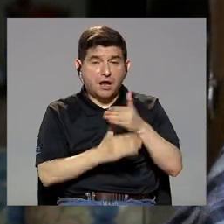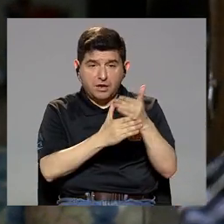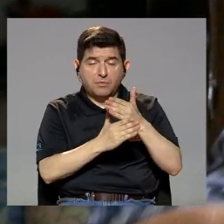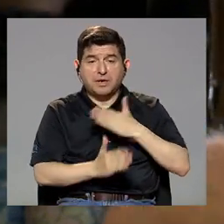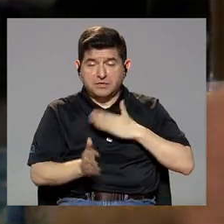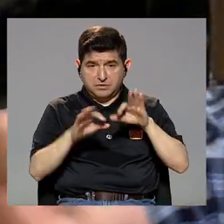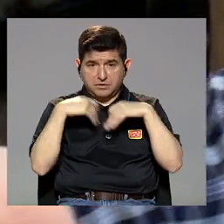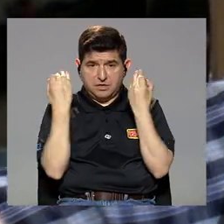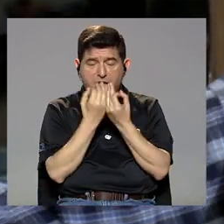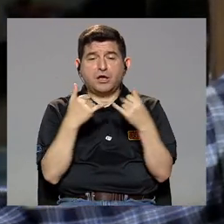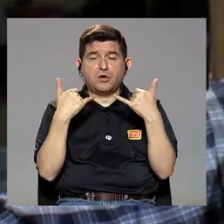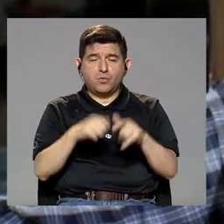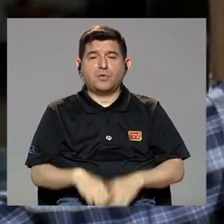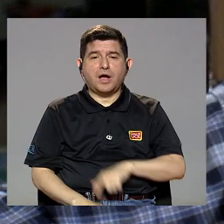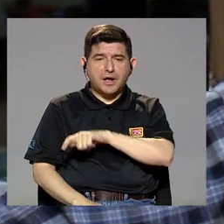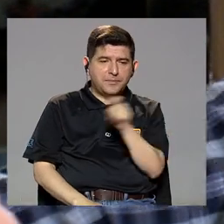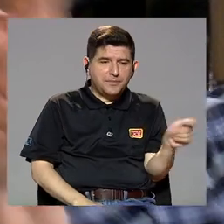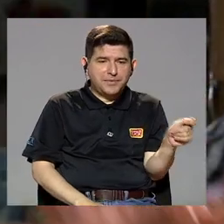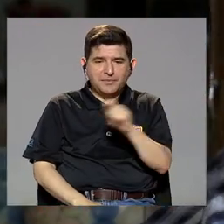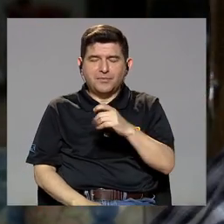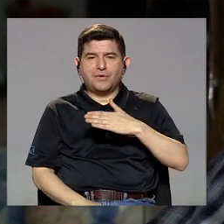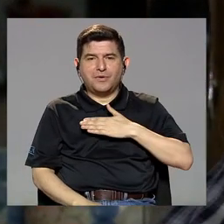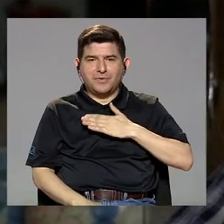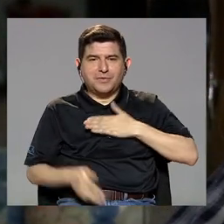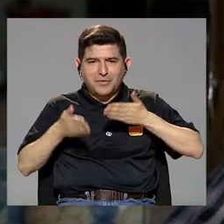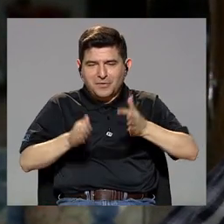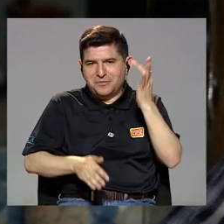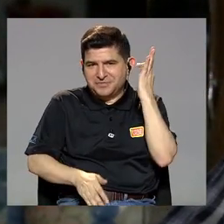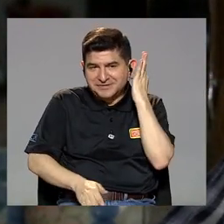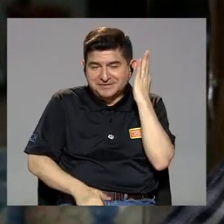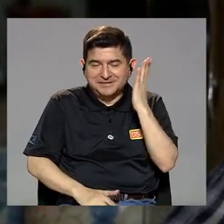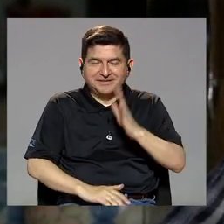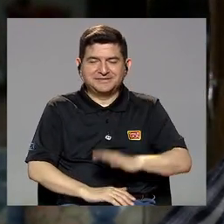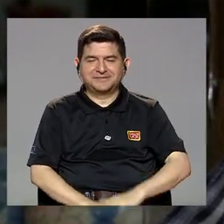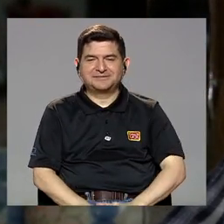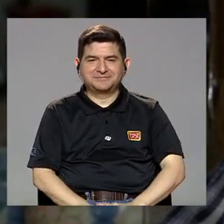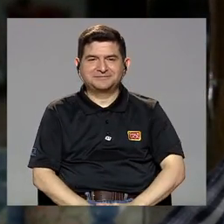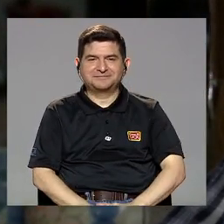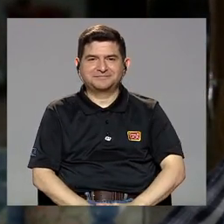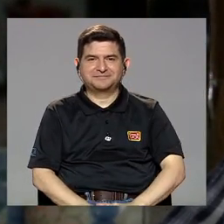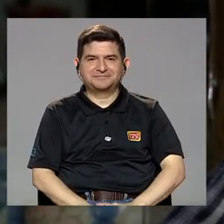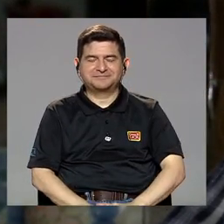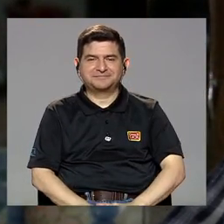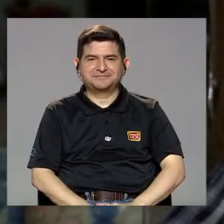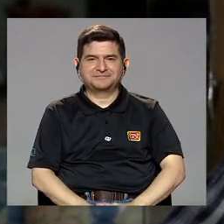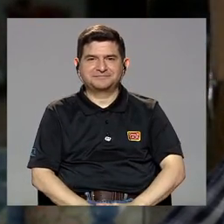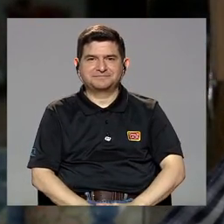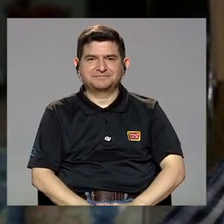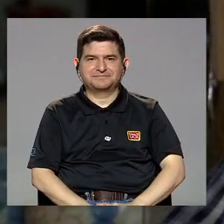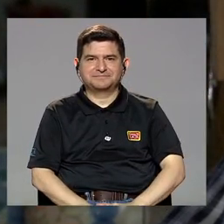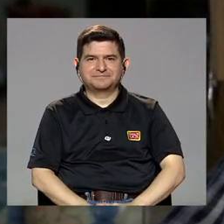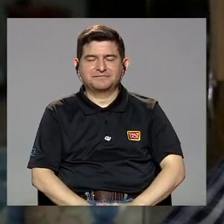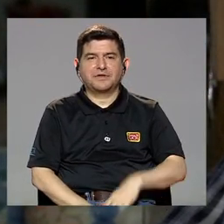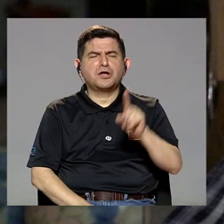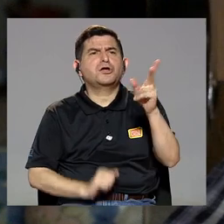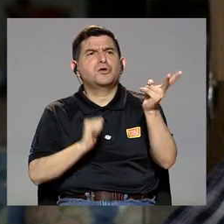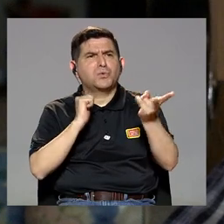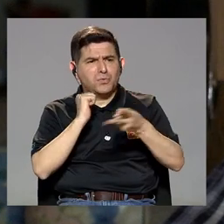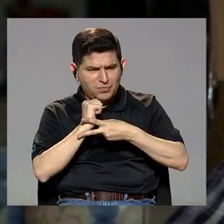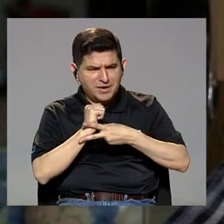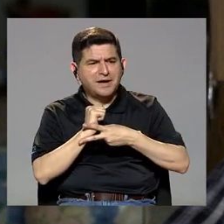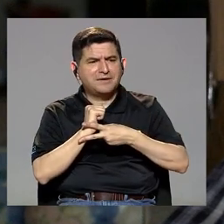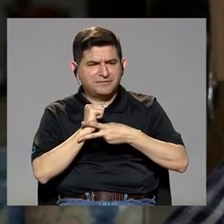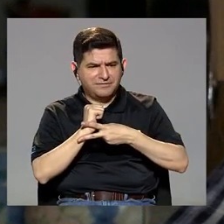jugaba ping pong con mis hijas sofía verdad e incluso una vez hasta hubo